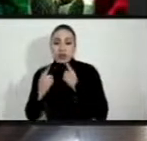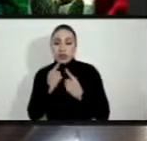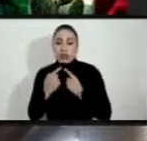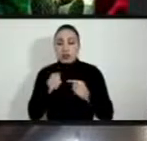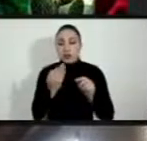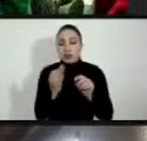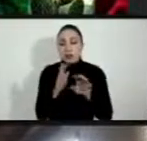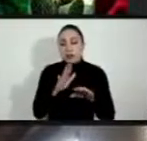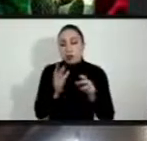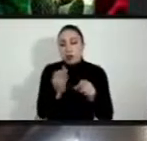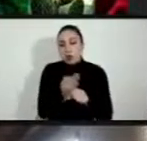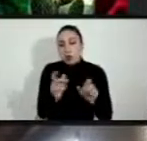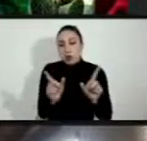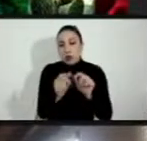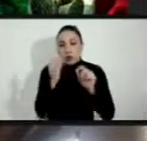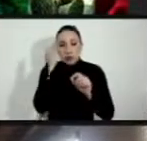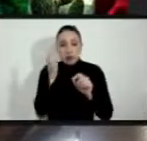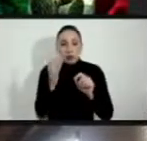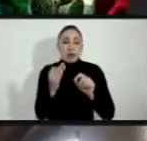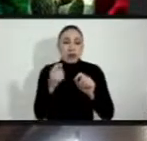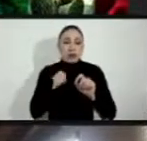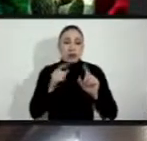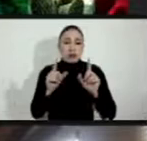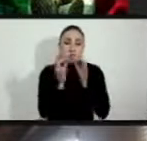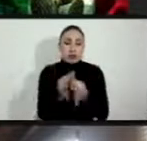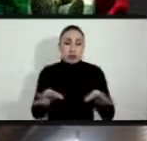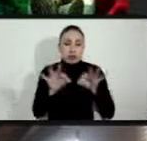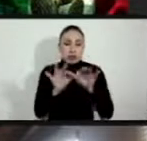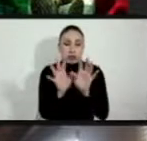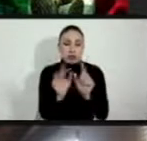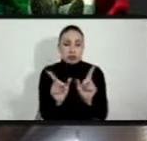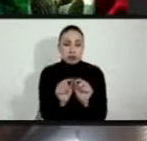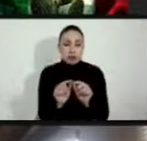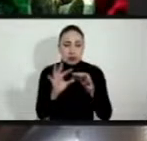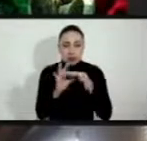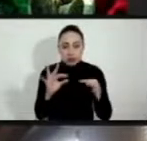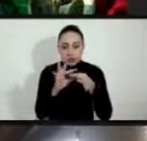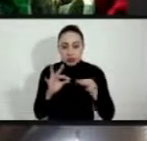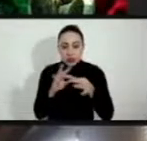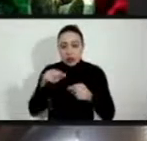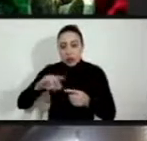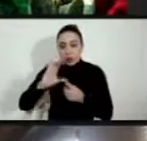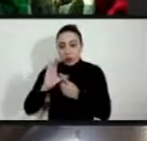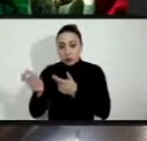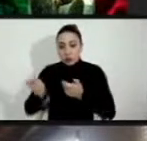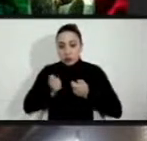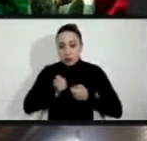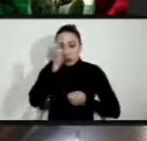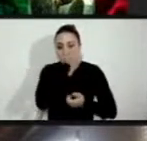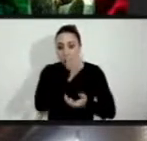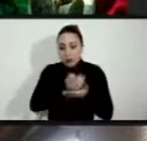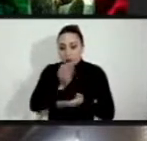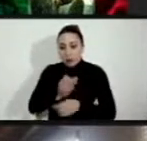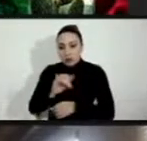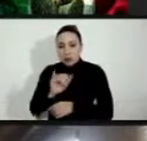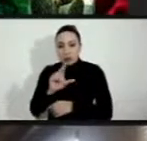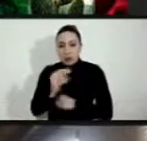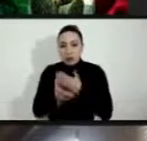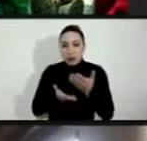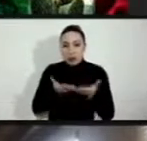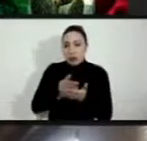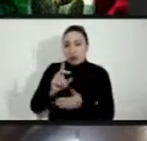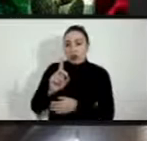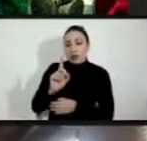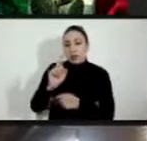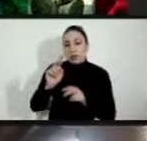parlamentaria solo leeré los puntos medulares. Esta comisión recibió para su análisis y dictaminación la proposición con punto de acuerdo por el cual se solicita la intervención de la Procuraduría Social